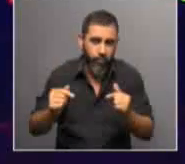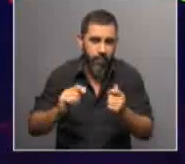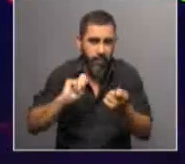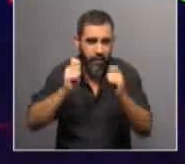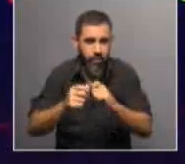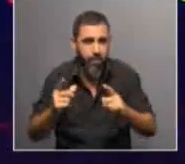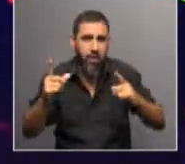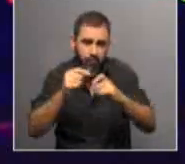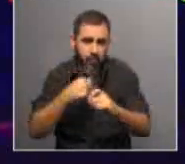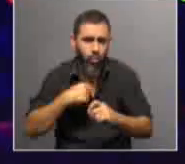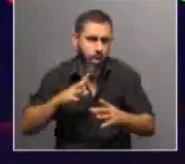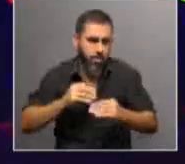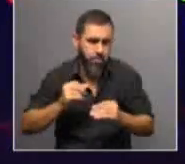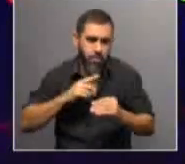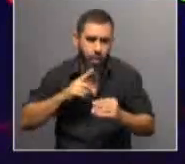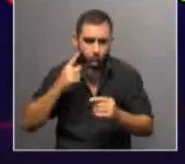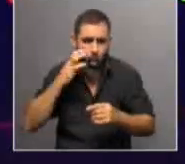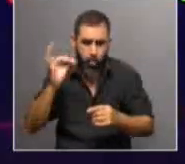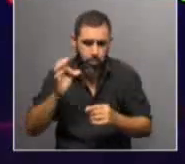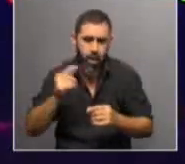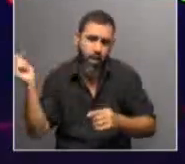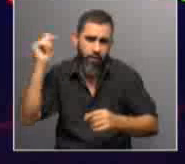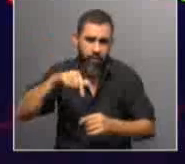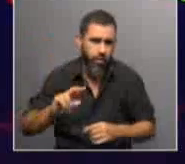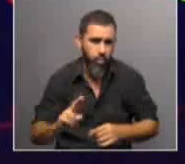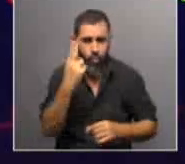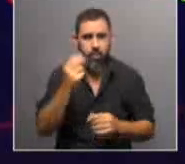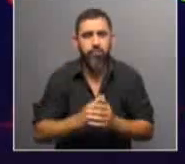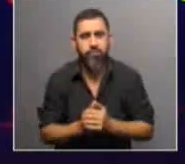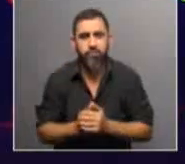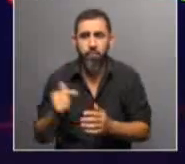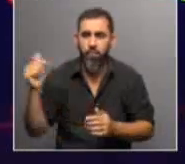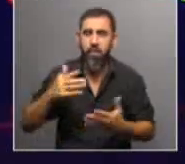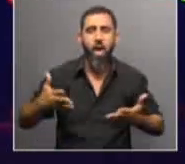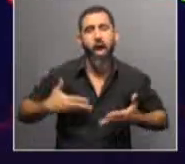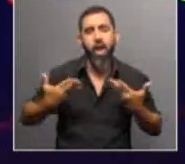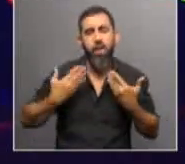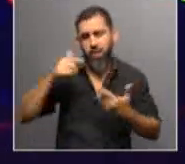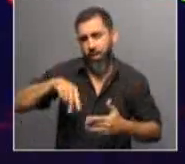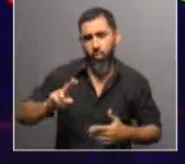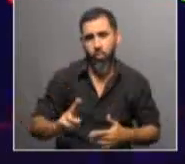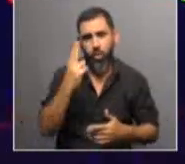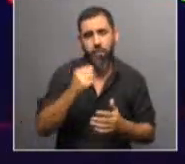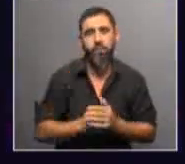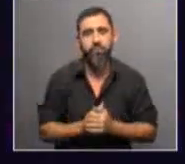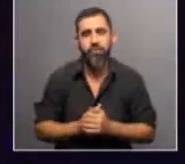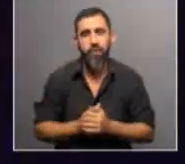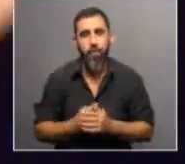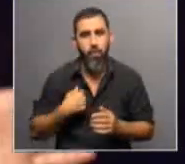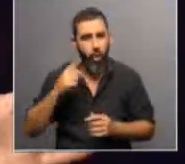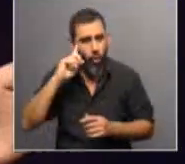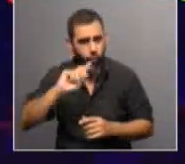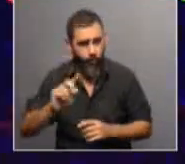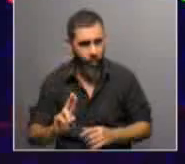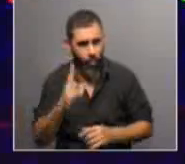ya, se da un chance. ¿Y te viniste? Sí, yo vengo con alegría, ¿entendés? Pero no tenías ni idea ni que